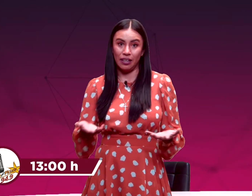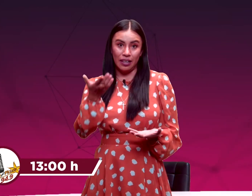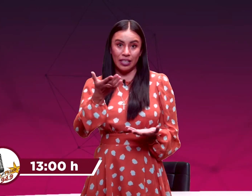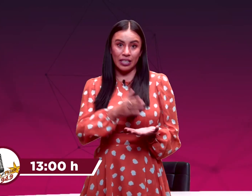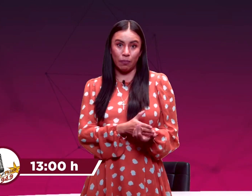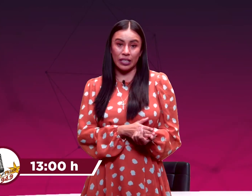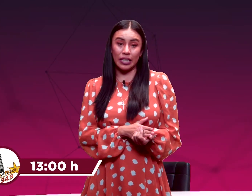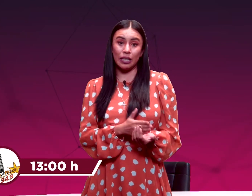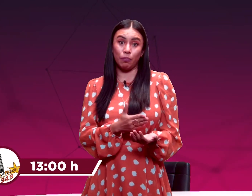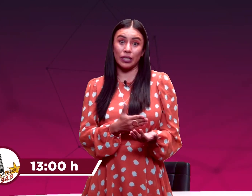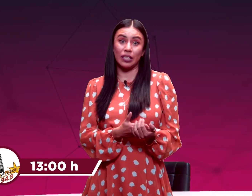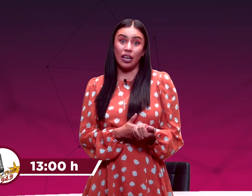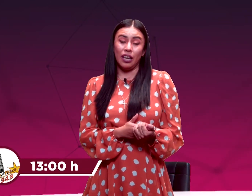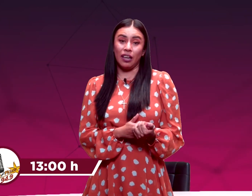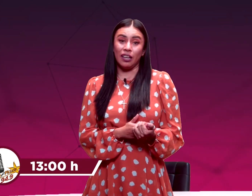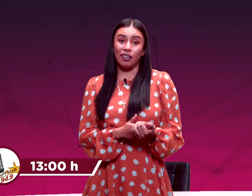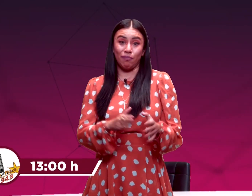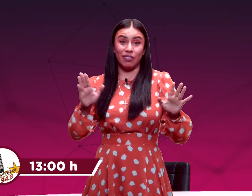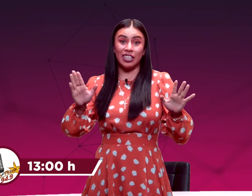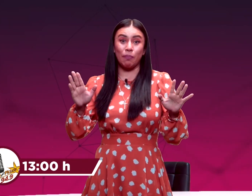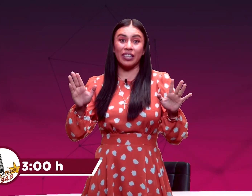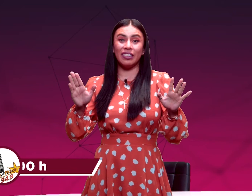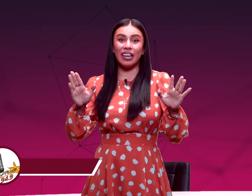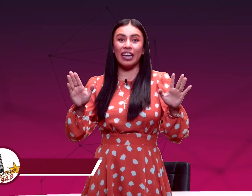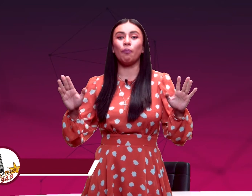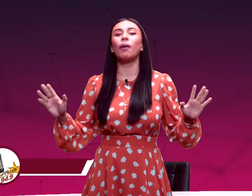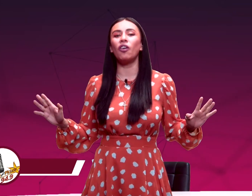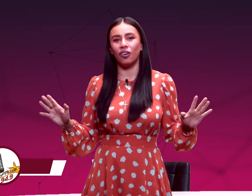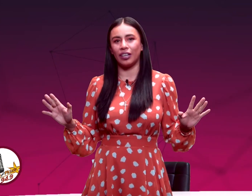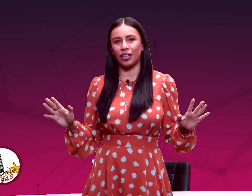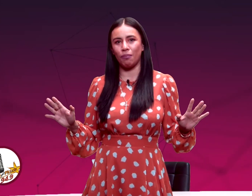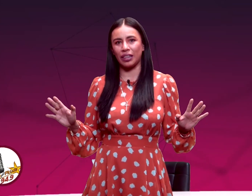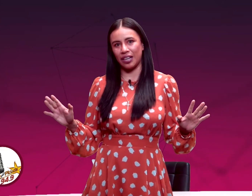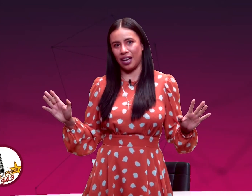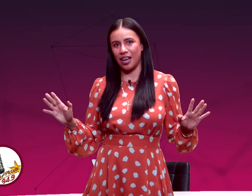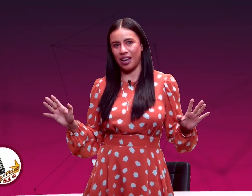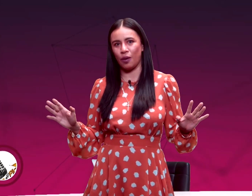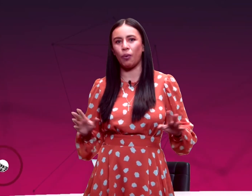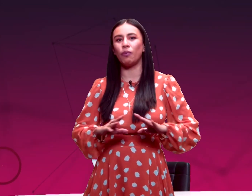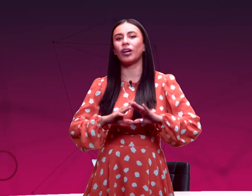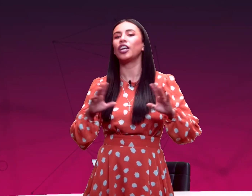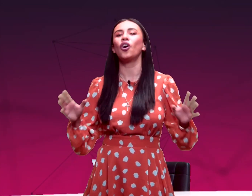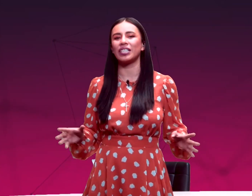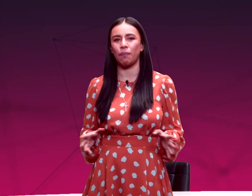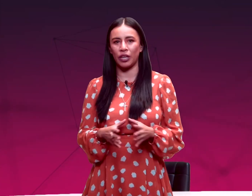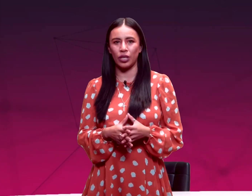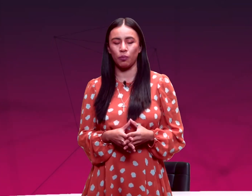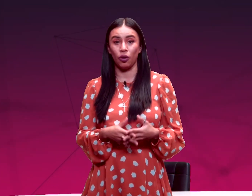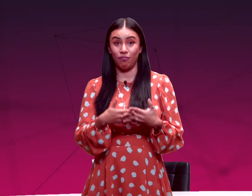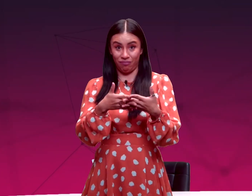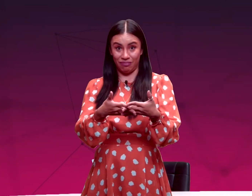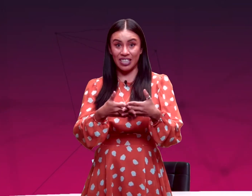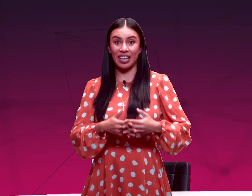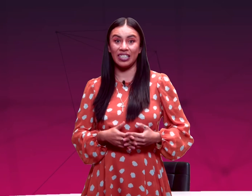presentar, dice el presidente, pues independiente, el pueblo que no me ataca, el pueblo que no hace